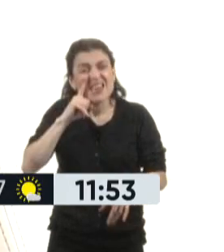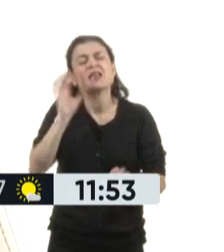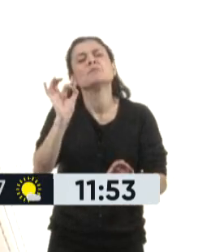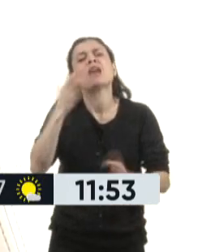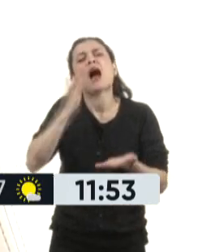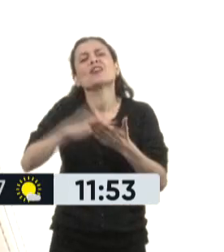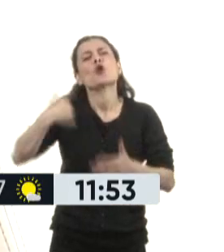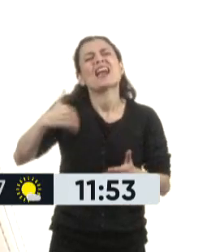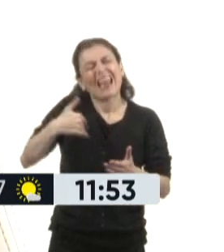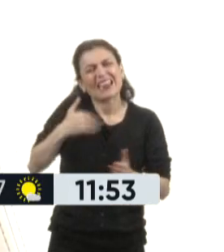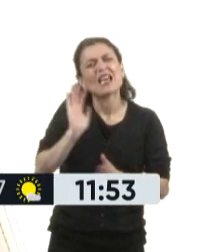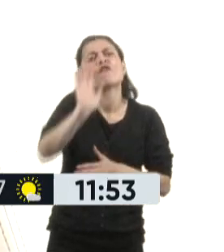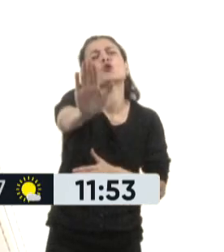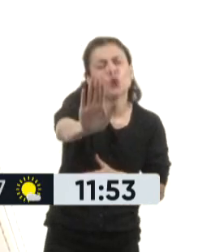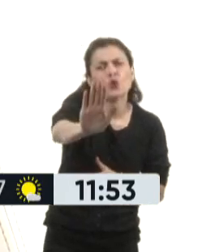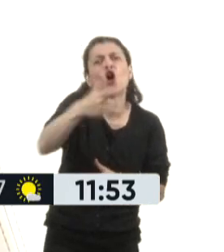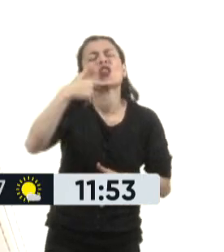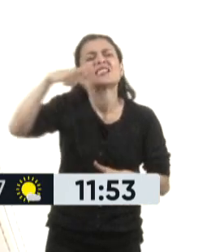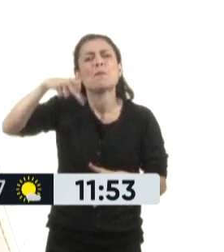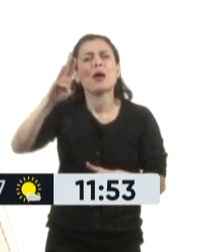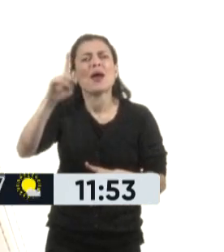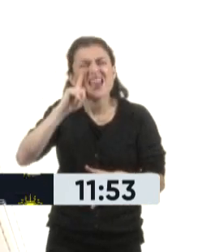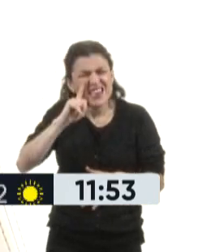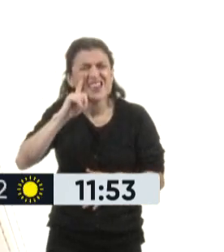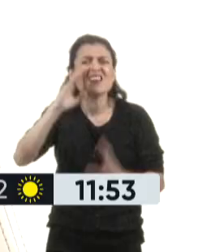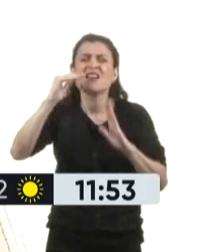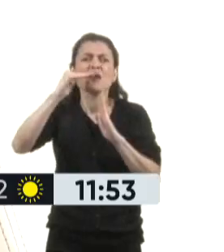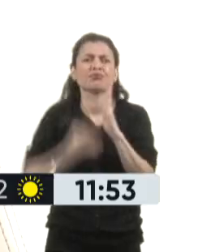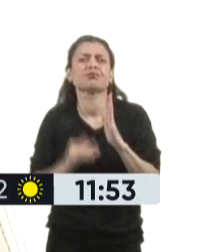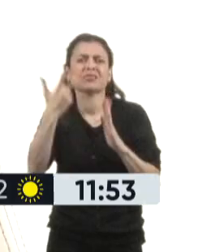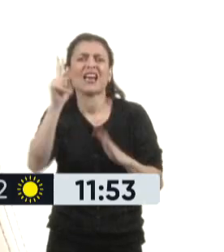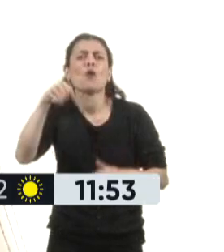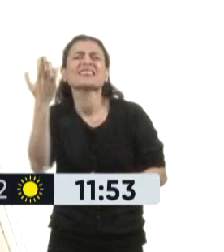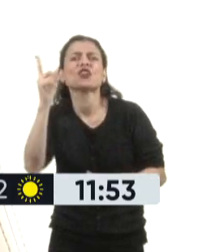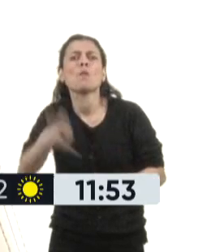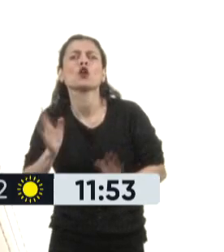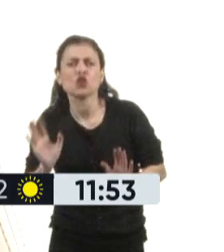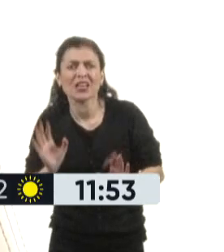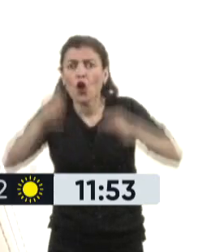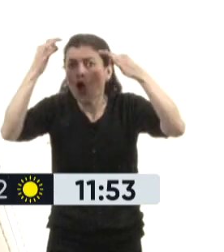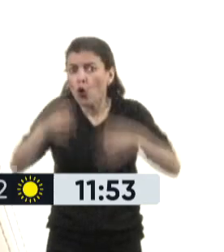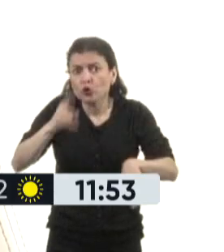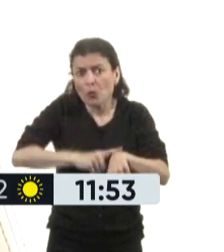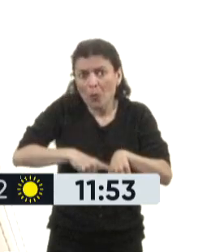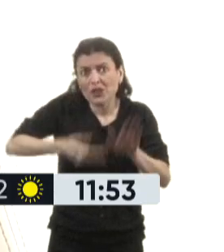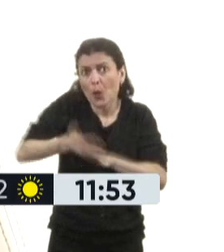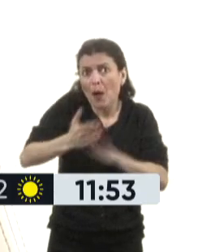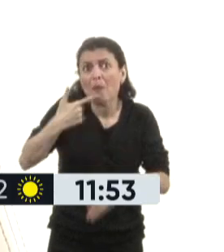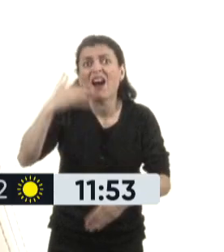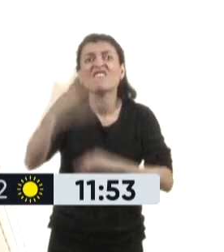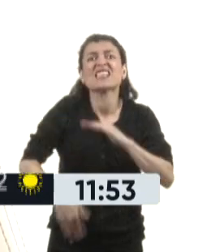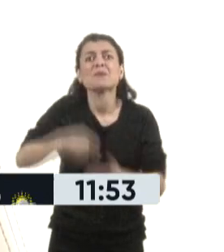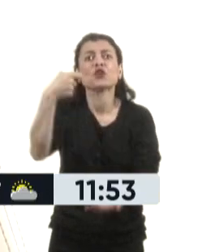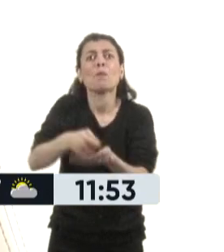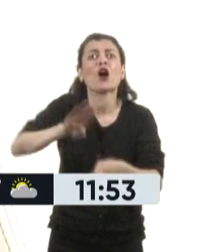vaticina una caída del producto del PBI de 3,5%, justo en un día de pago de vencimiento de deuda, si no me equivoco.